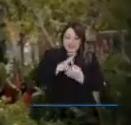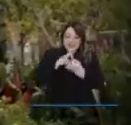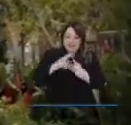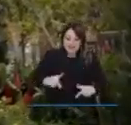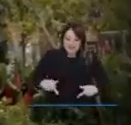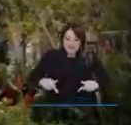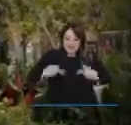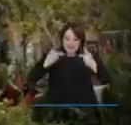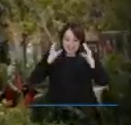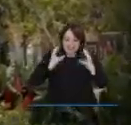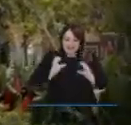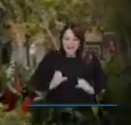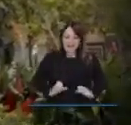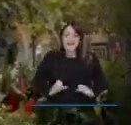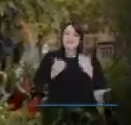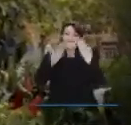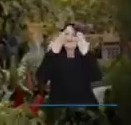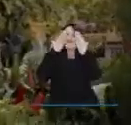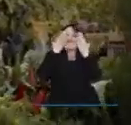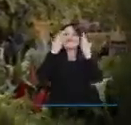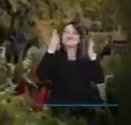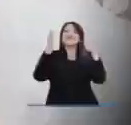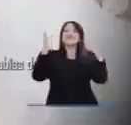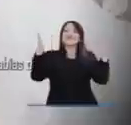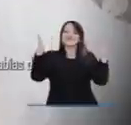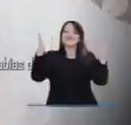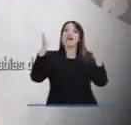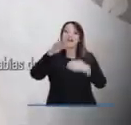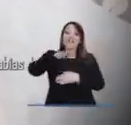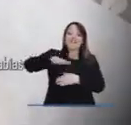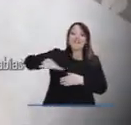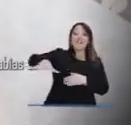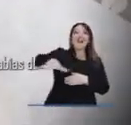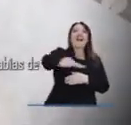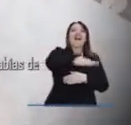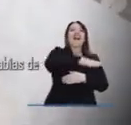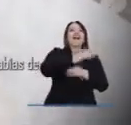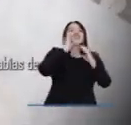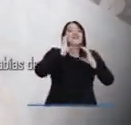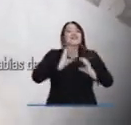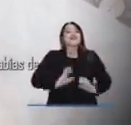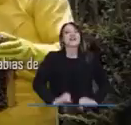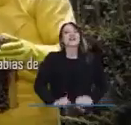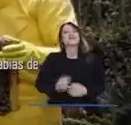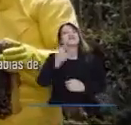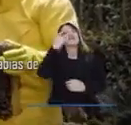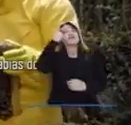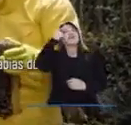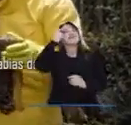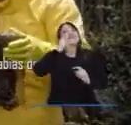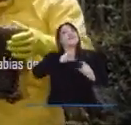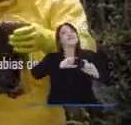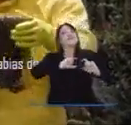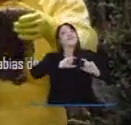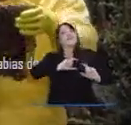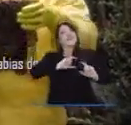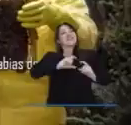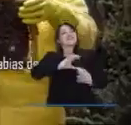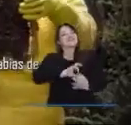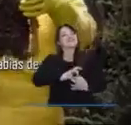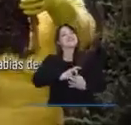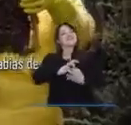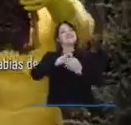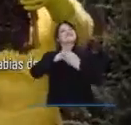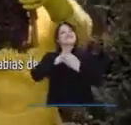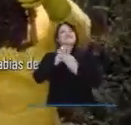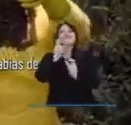Entonces verás las cosas con otros ojos. Sabrás que aquí se nutre el cuerpo, la mente y corazón por medio de las manos